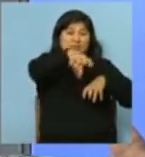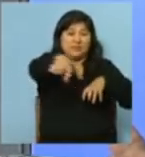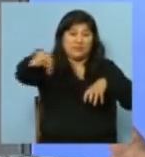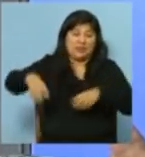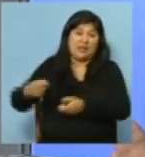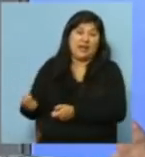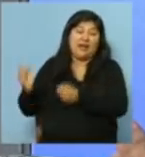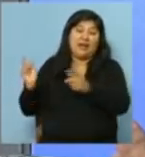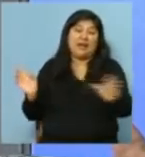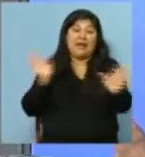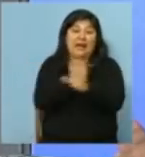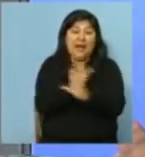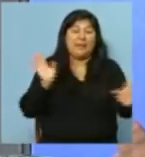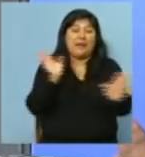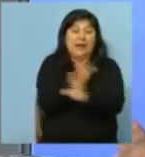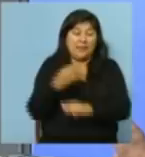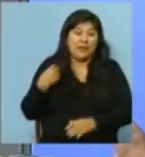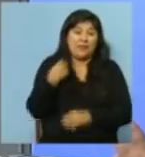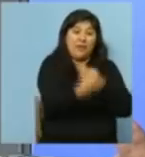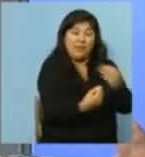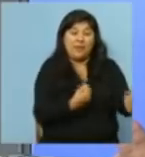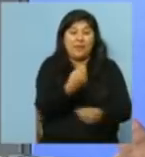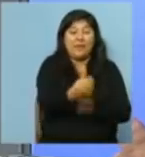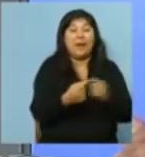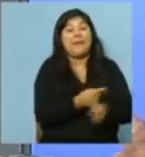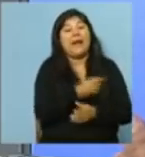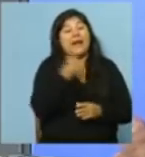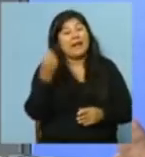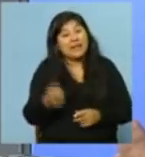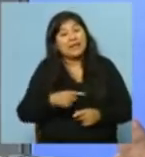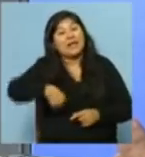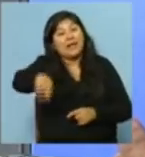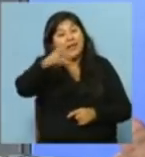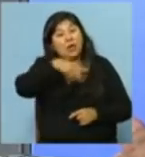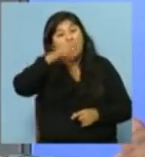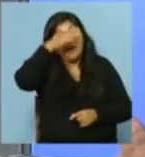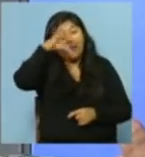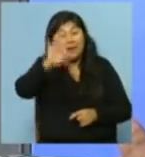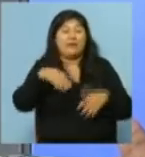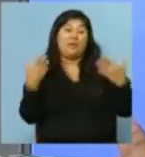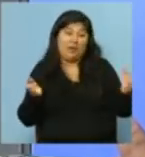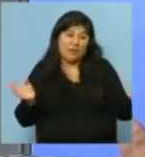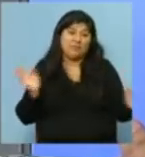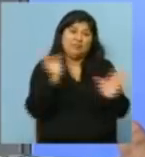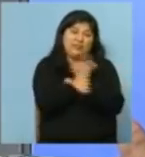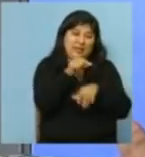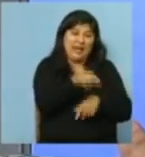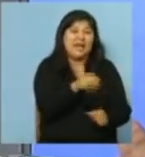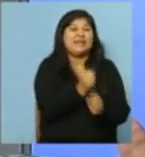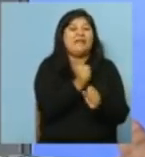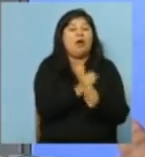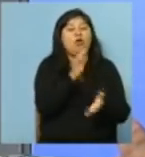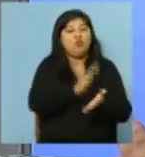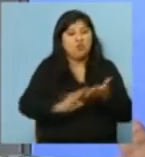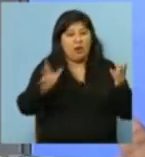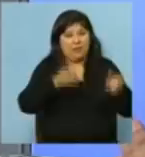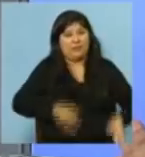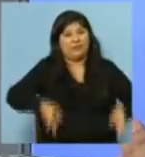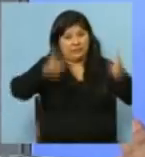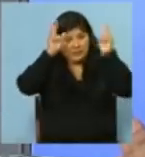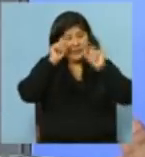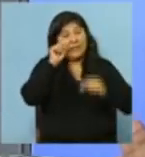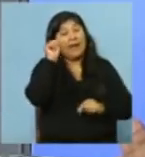colectivo del año 2020 ya funcione parte del Ministerio de Educación en este nuevo edificio Esta